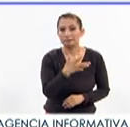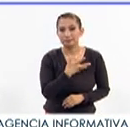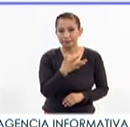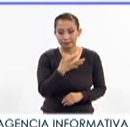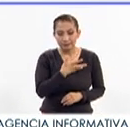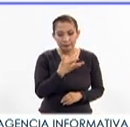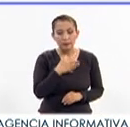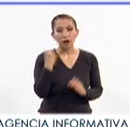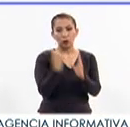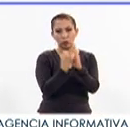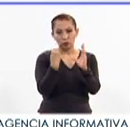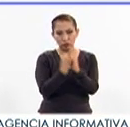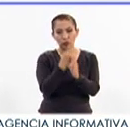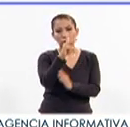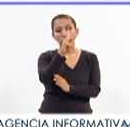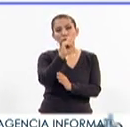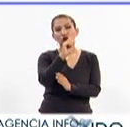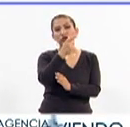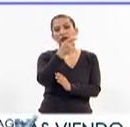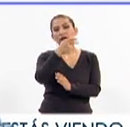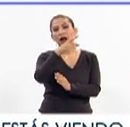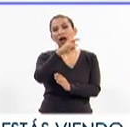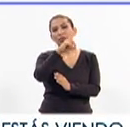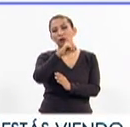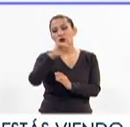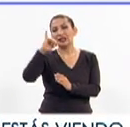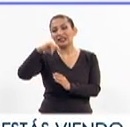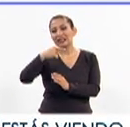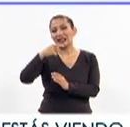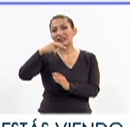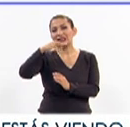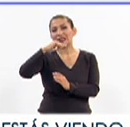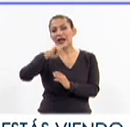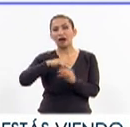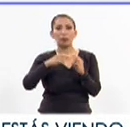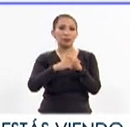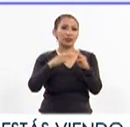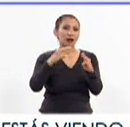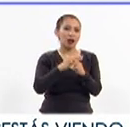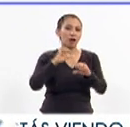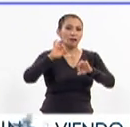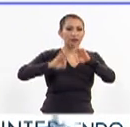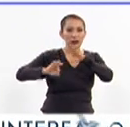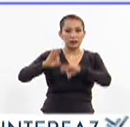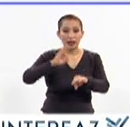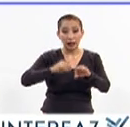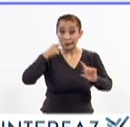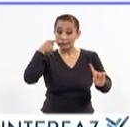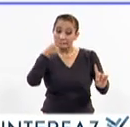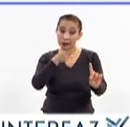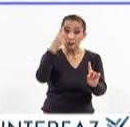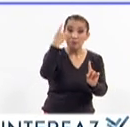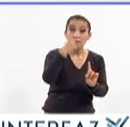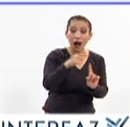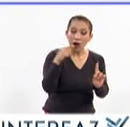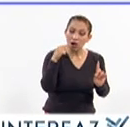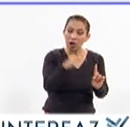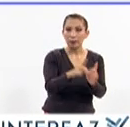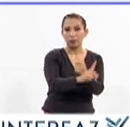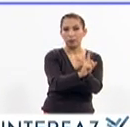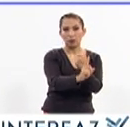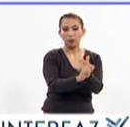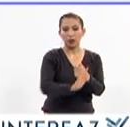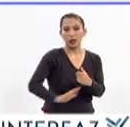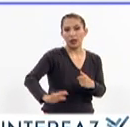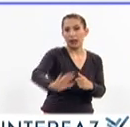tenemos cursos de posgrado, tanto de ingeniería como de ciencia de materiales o de física, enfocados precisamente a